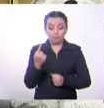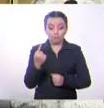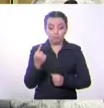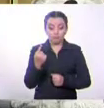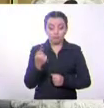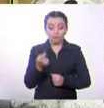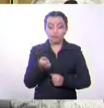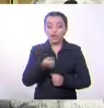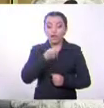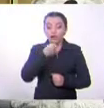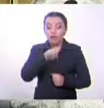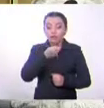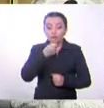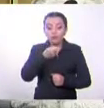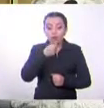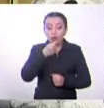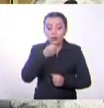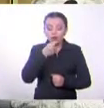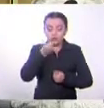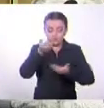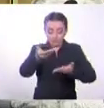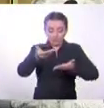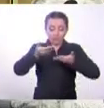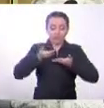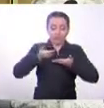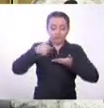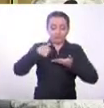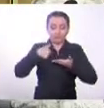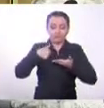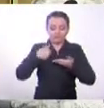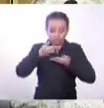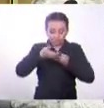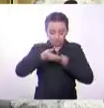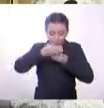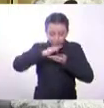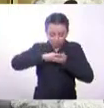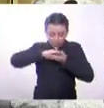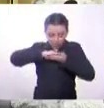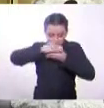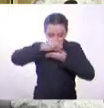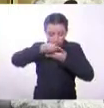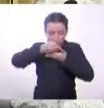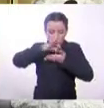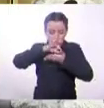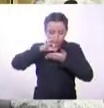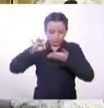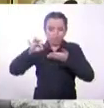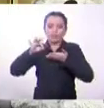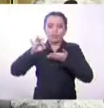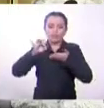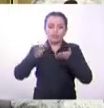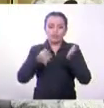mensaje que me llegó. Vamos a ver. En un sobrecito y traía esto.